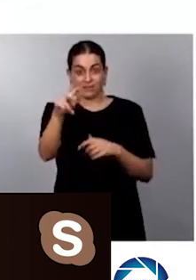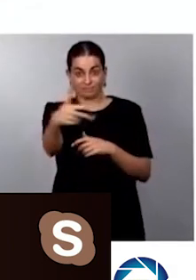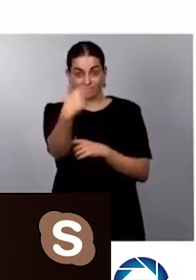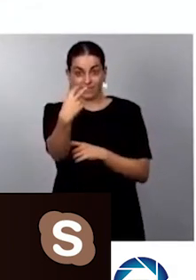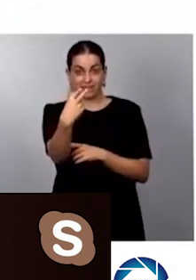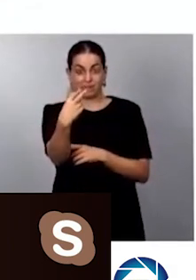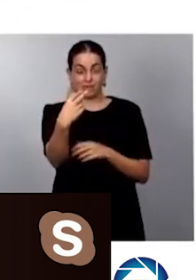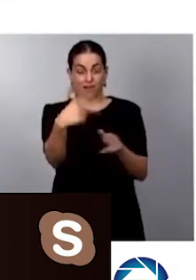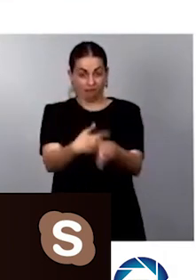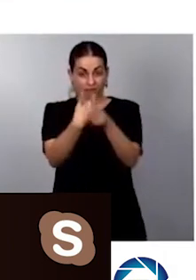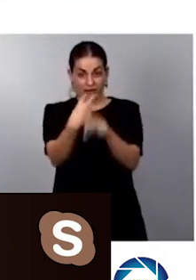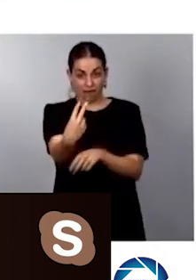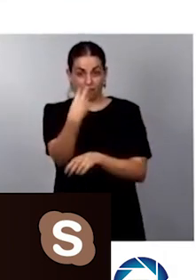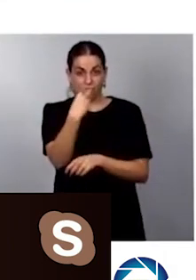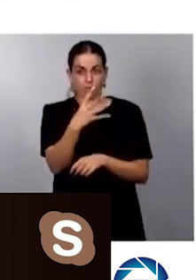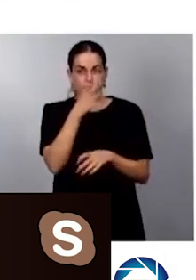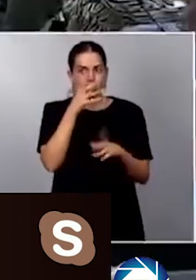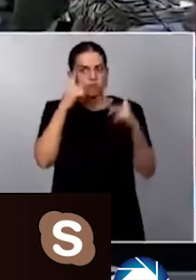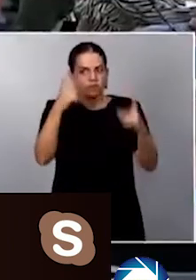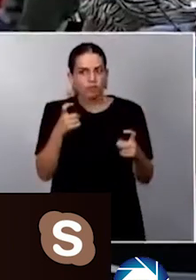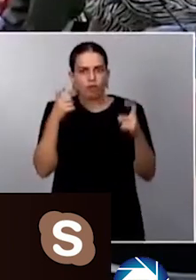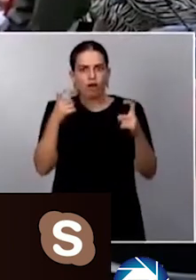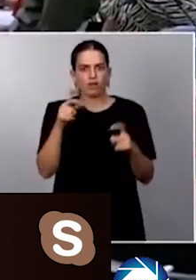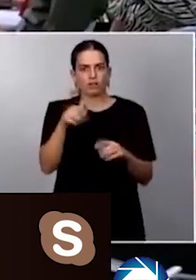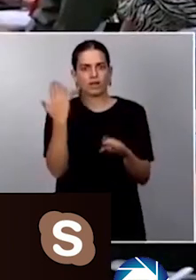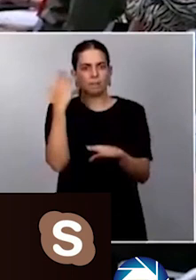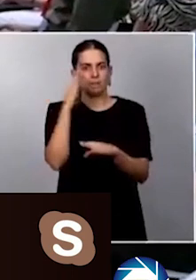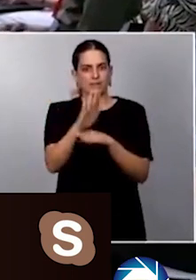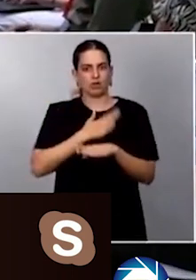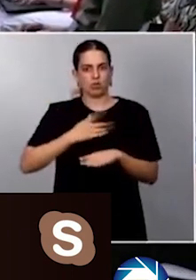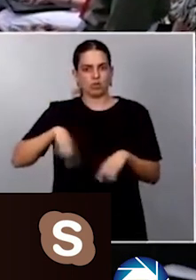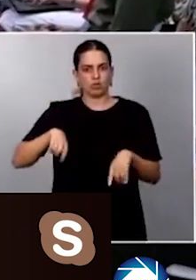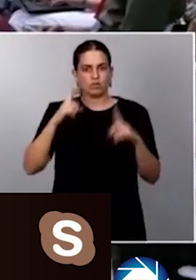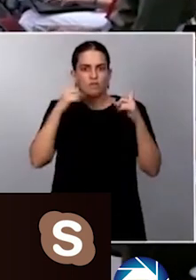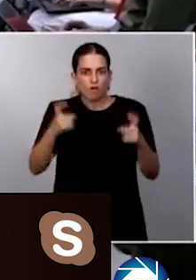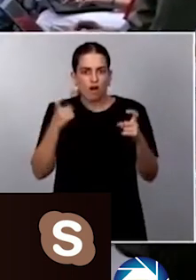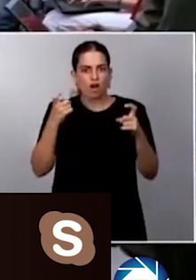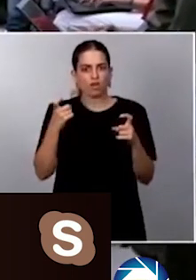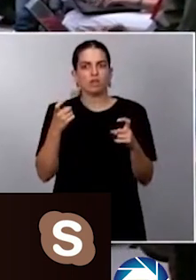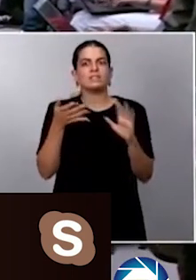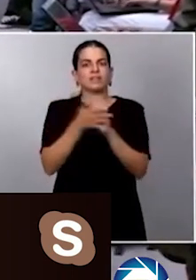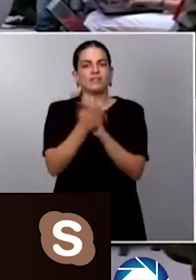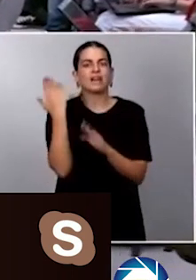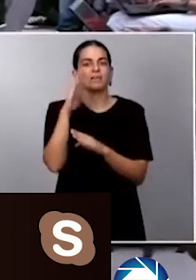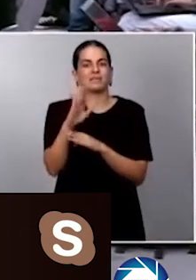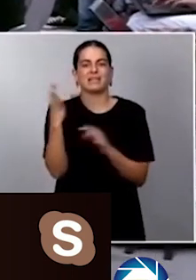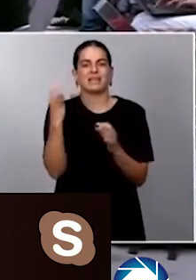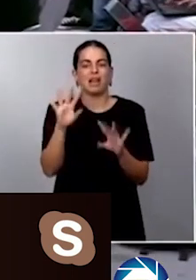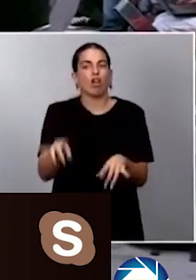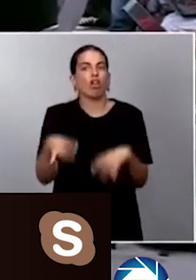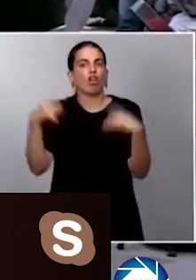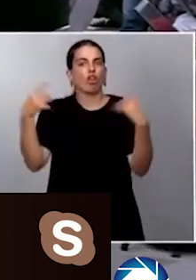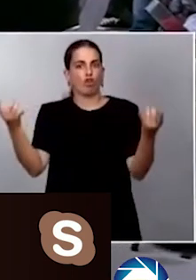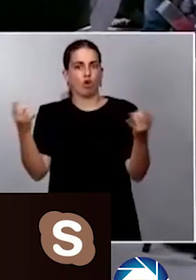reducir el gasto público tenemos que reducir la cantidad dinero van a subir los tipos de interés entonces qué es lo que puede hacer el gobierno por una parte reducir